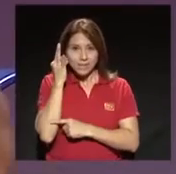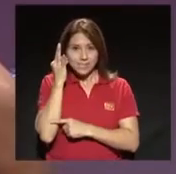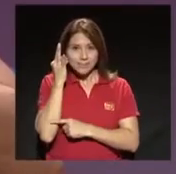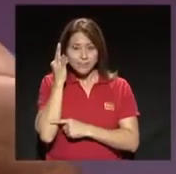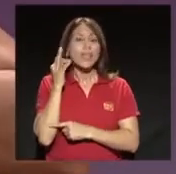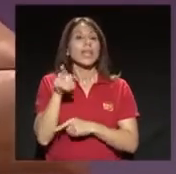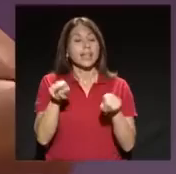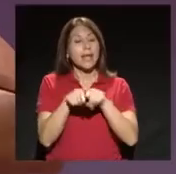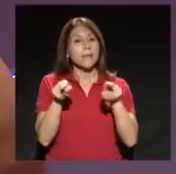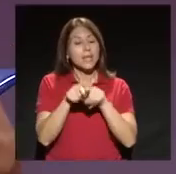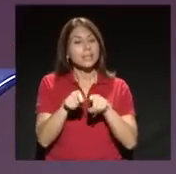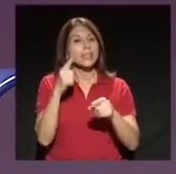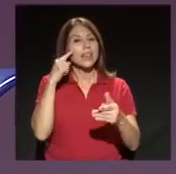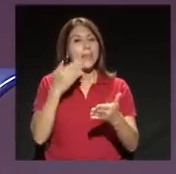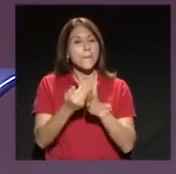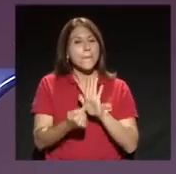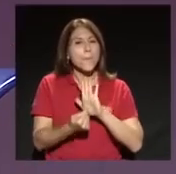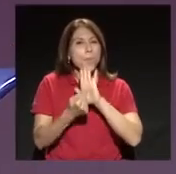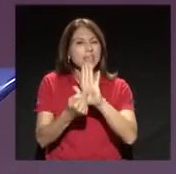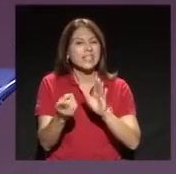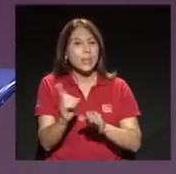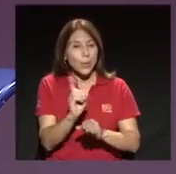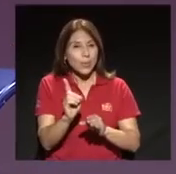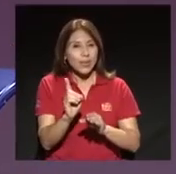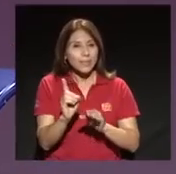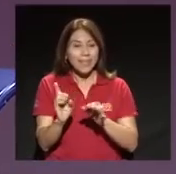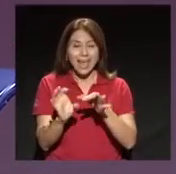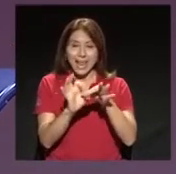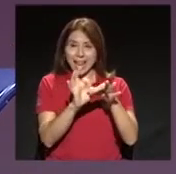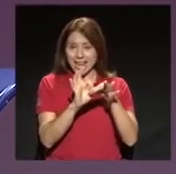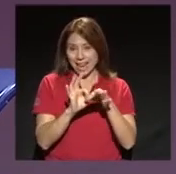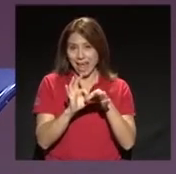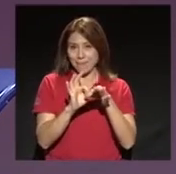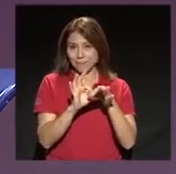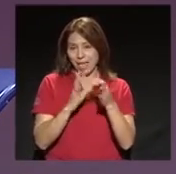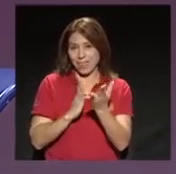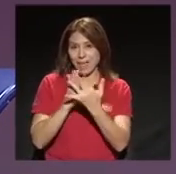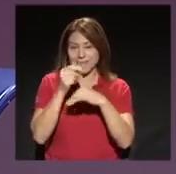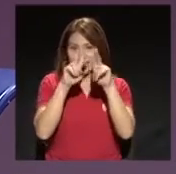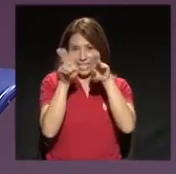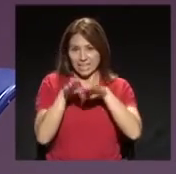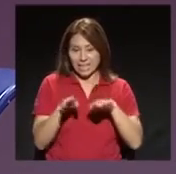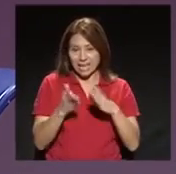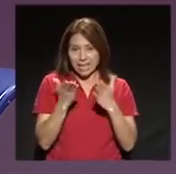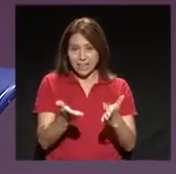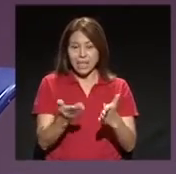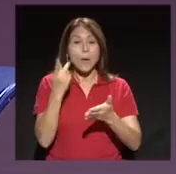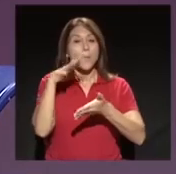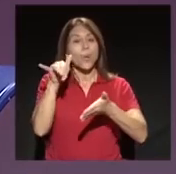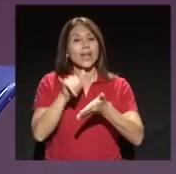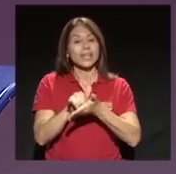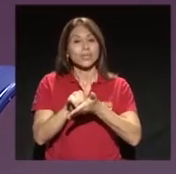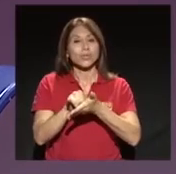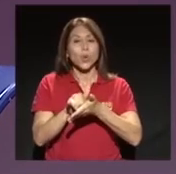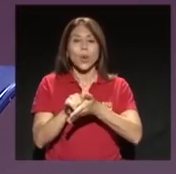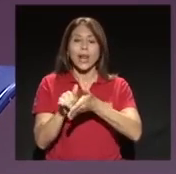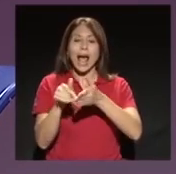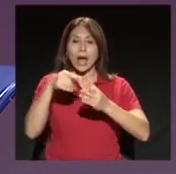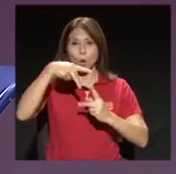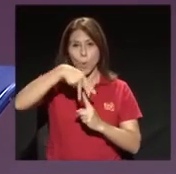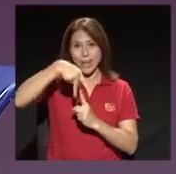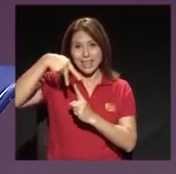se expresa también en la red global Internet. Por ello, la cooperativa Sula Batsu